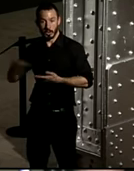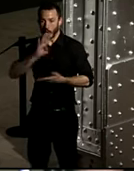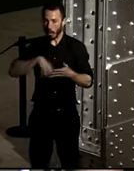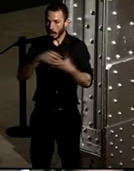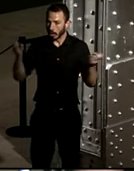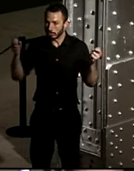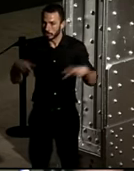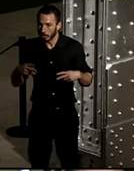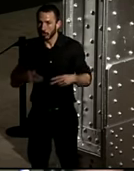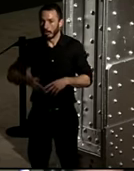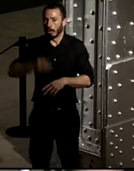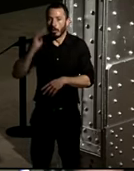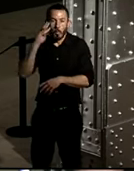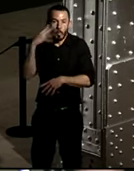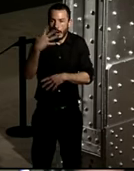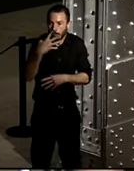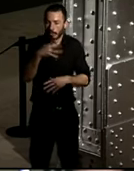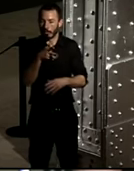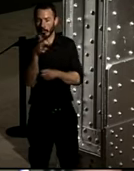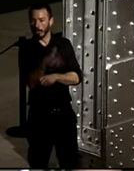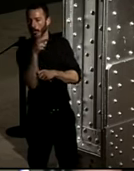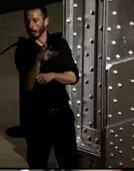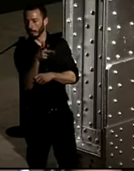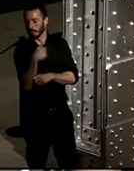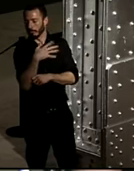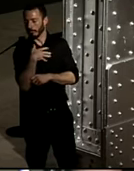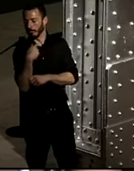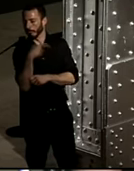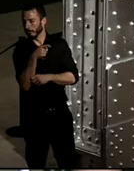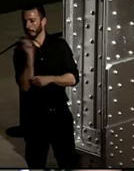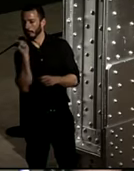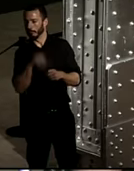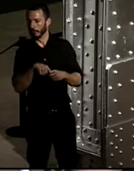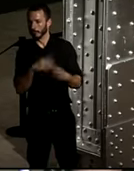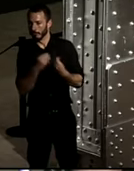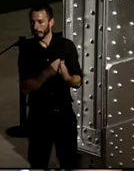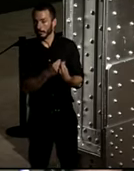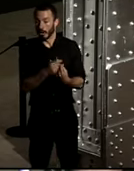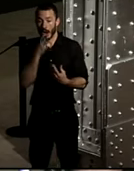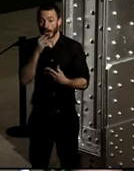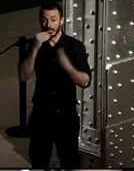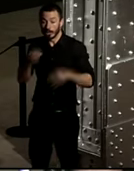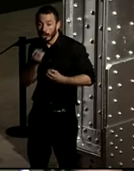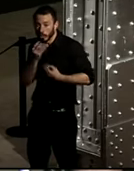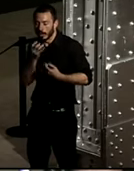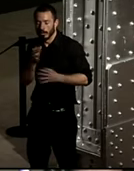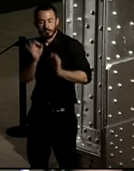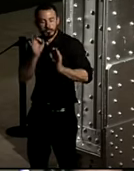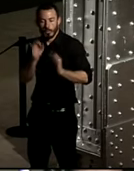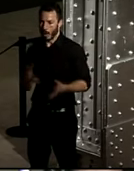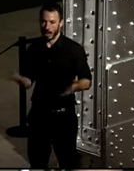ahí rodando y dije que quería hacer eso. Me preparé y ya lo hice y ahora lo de contar historias pues es un poco igual, pues ponerte en otro lado en